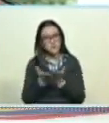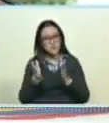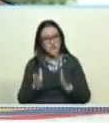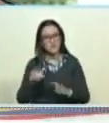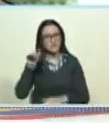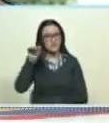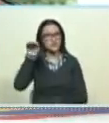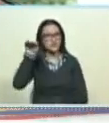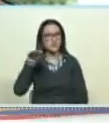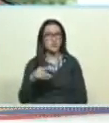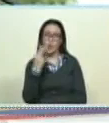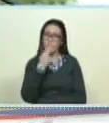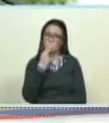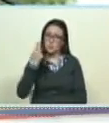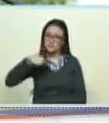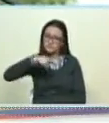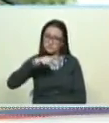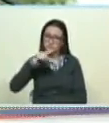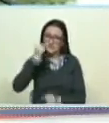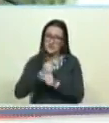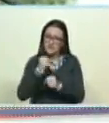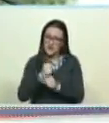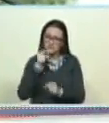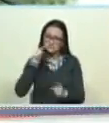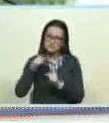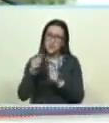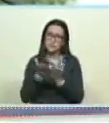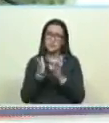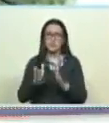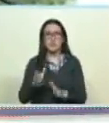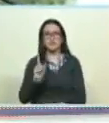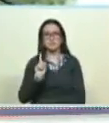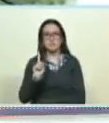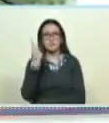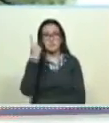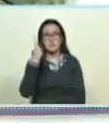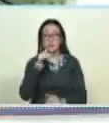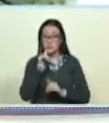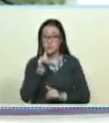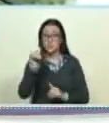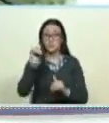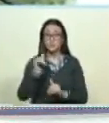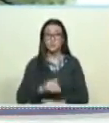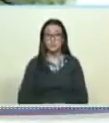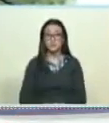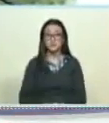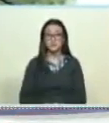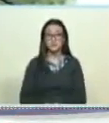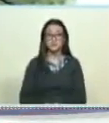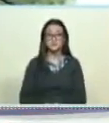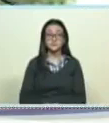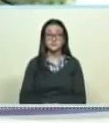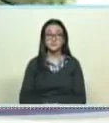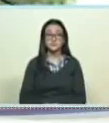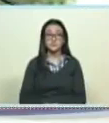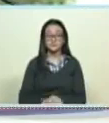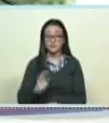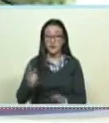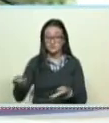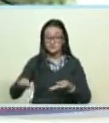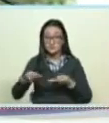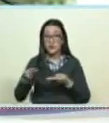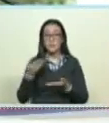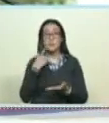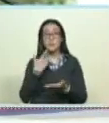futuro, porque ese es nuestro compromiso, trabajar para ustedes. Primer anuncio. Me ha llegado la propuesta